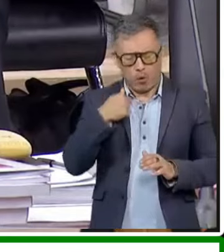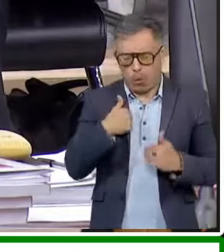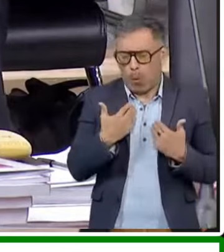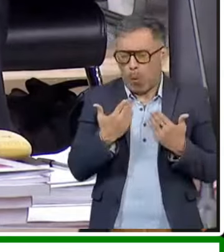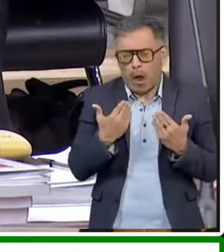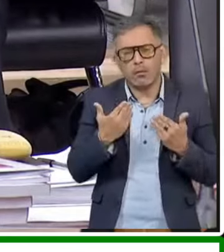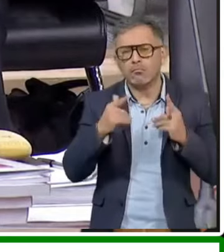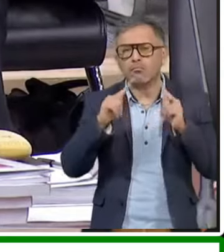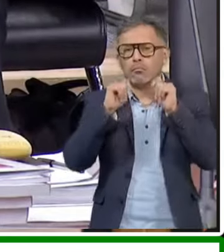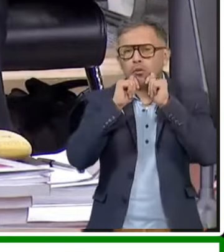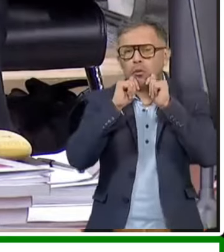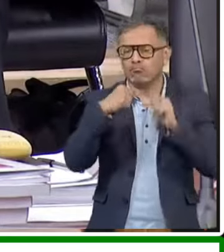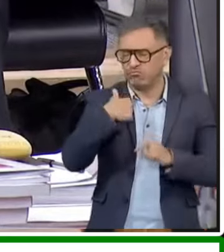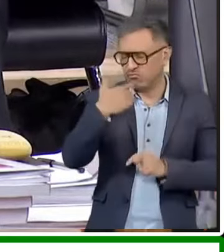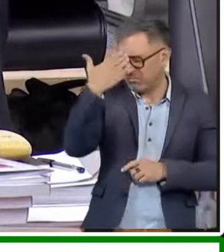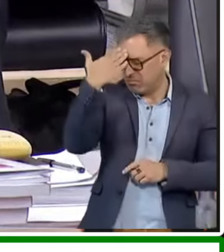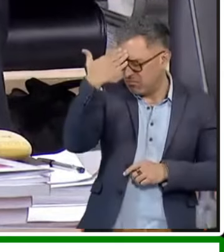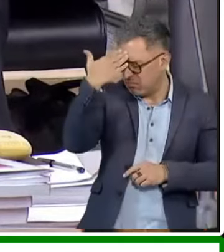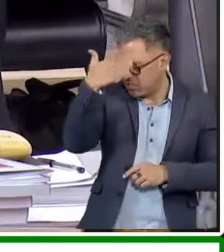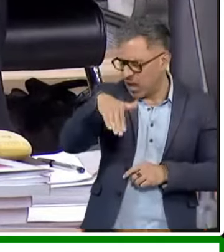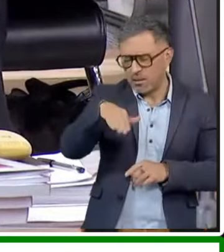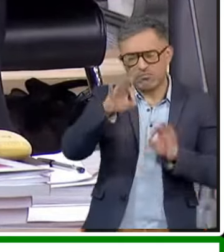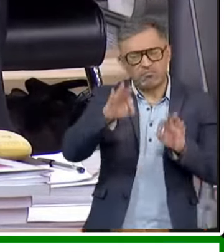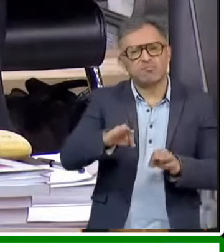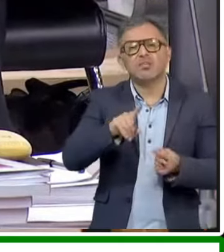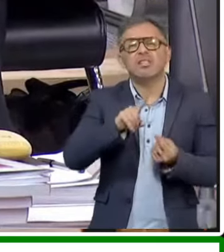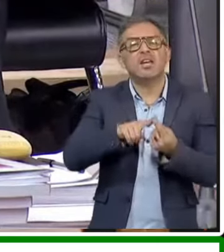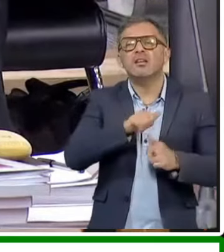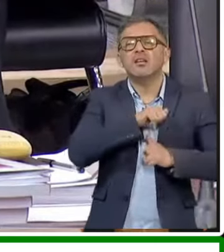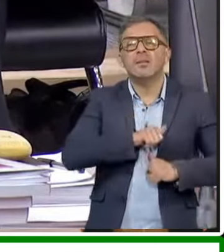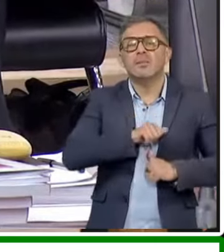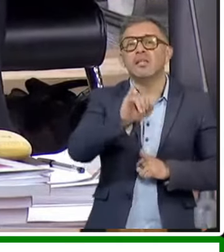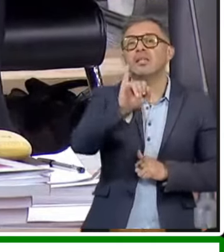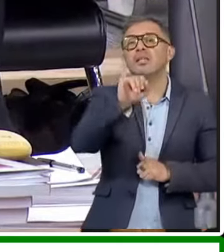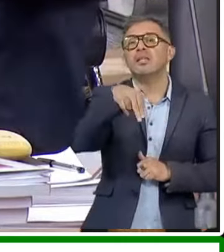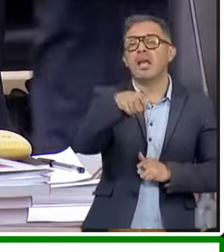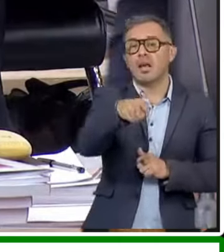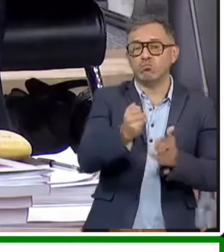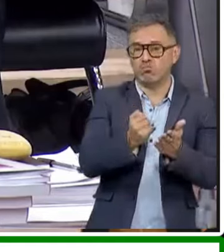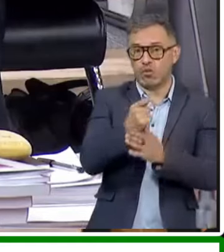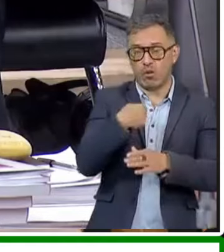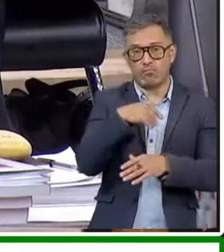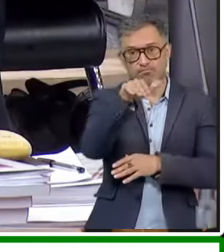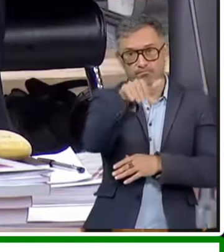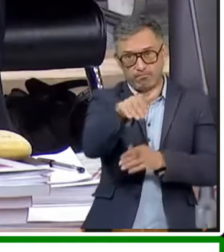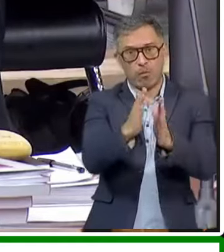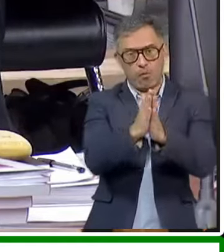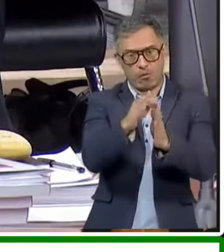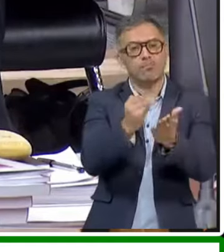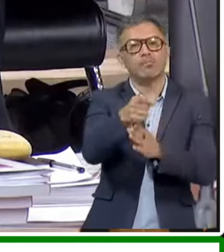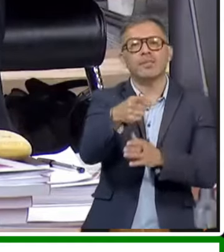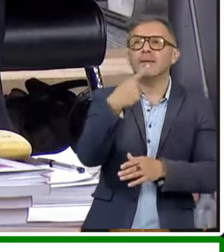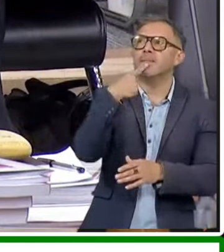sé perfectamente que quien tendría que hacerlo es el órgano electoral, si así lo decide, frente a la solicitud que nosotros estamos